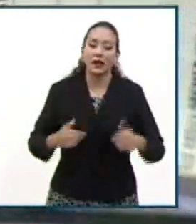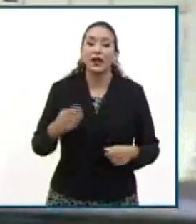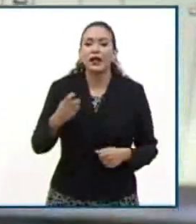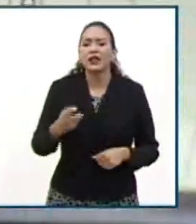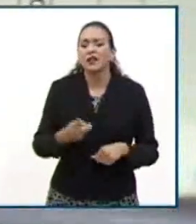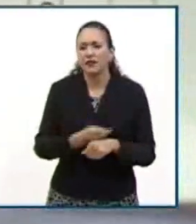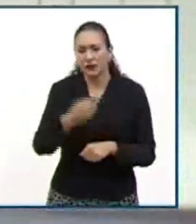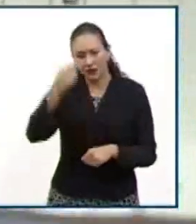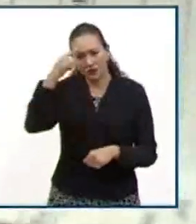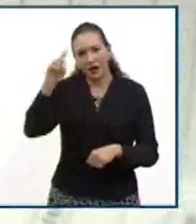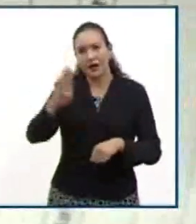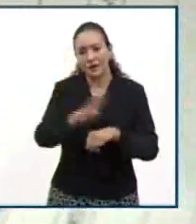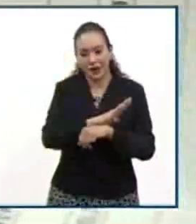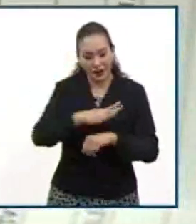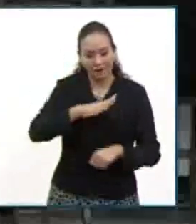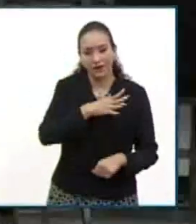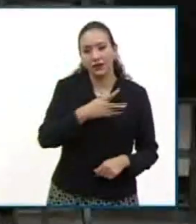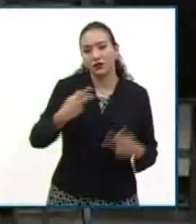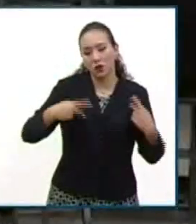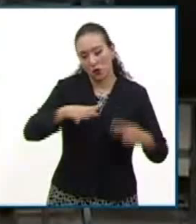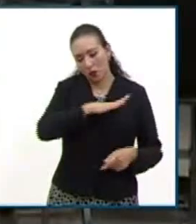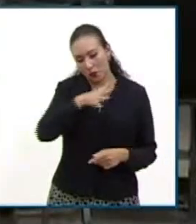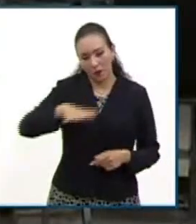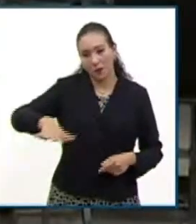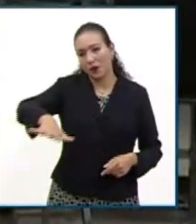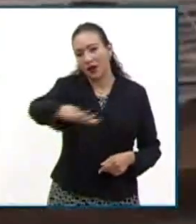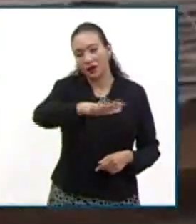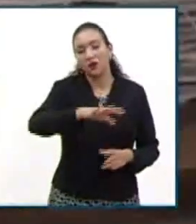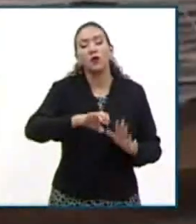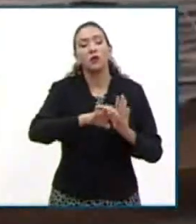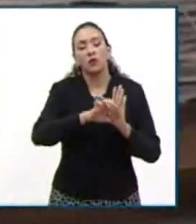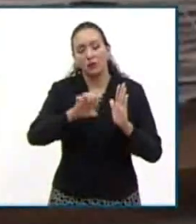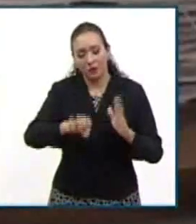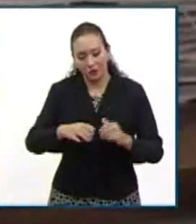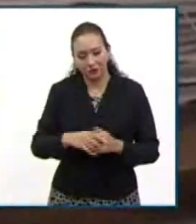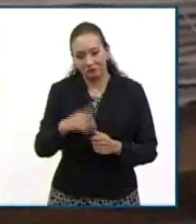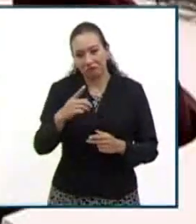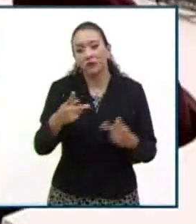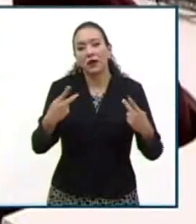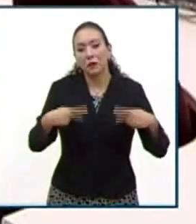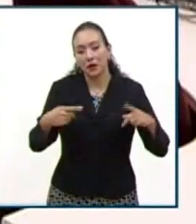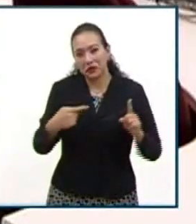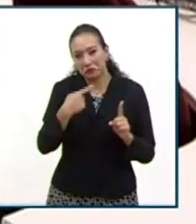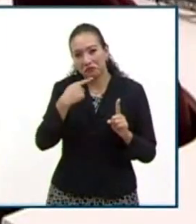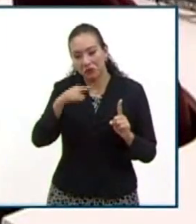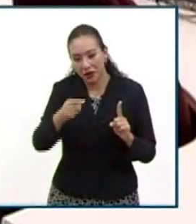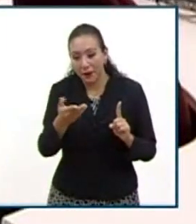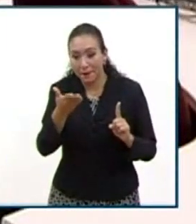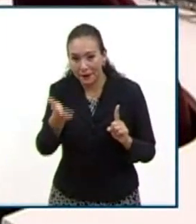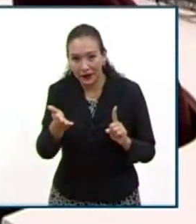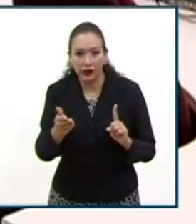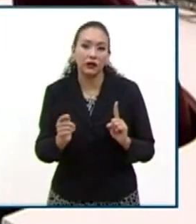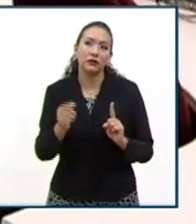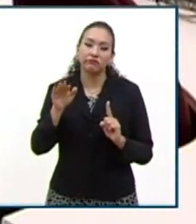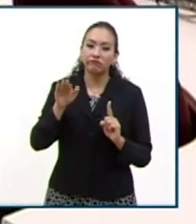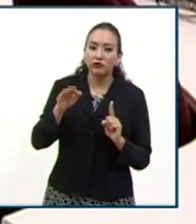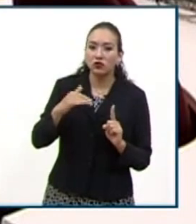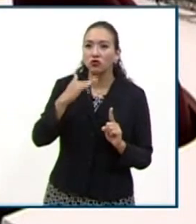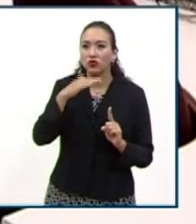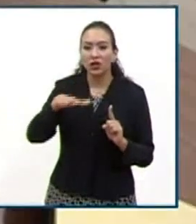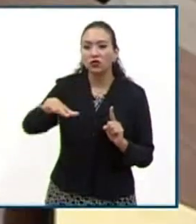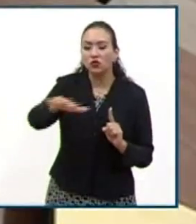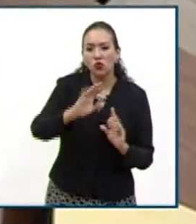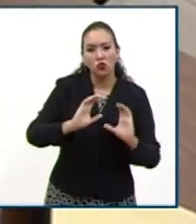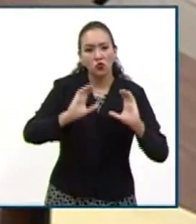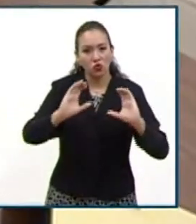generales que beneficien a toda una colectividad en juicio de amparo, en los cuales se reclame la inconstitucionalidad de normas